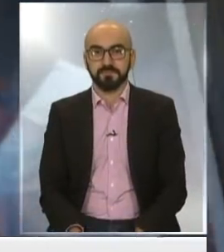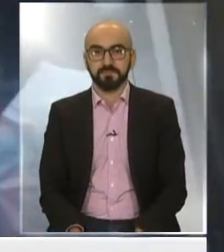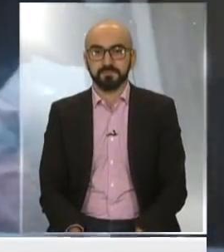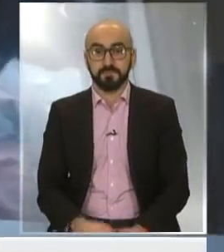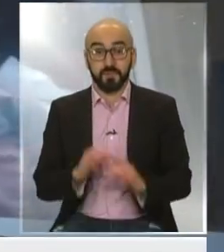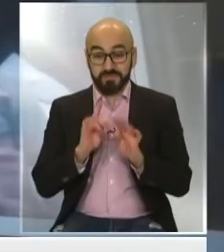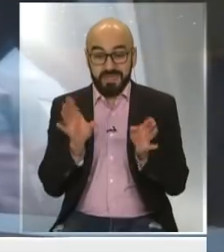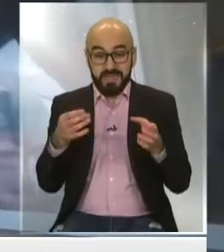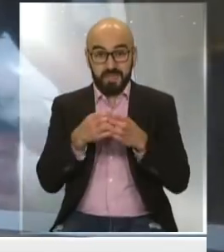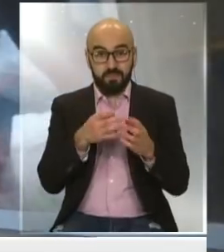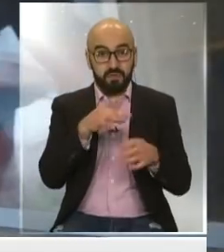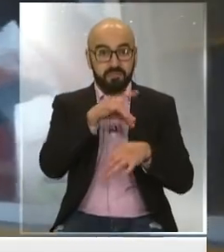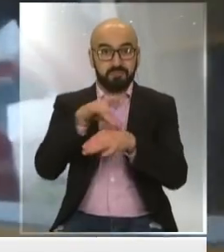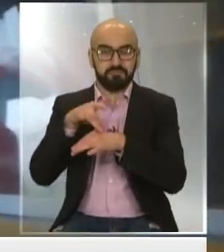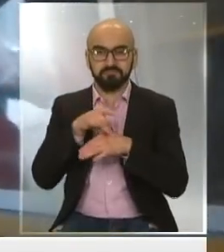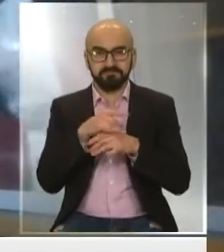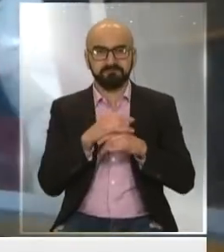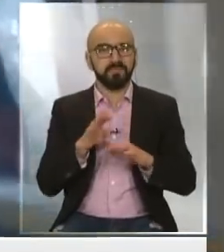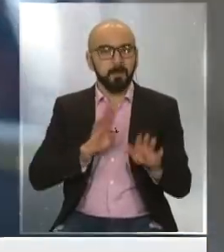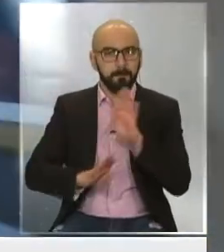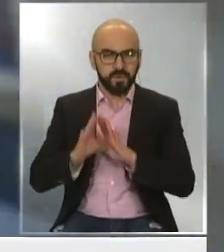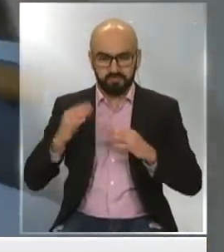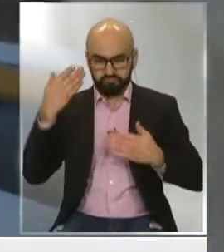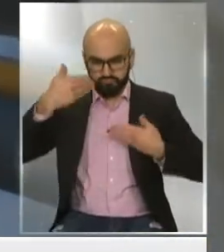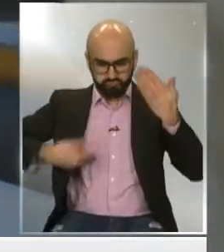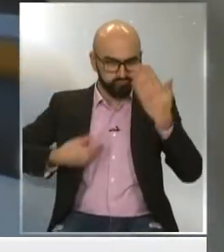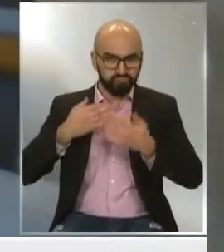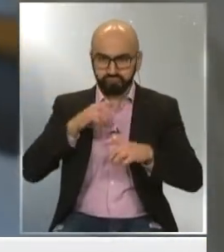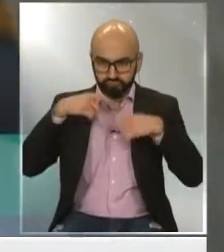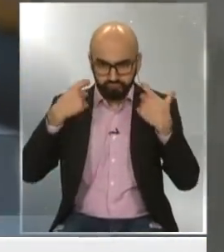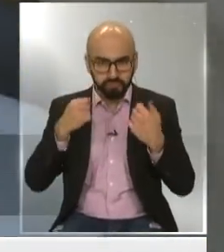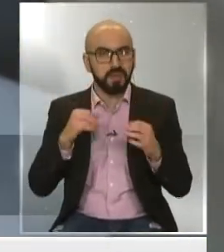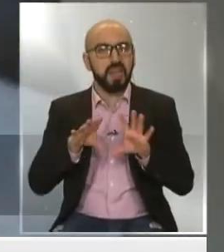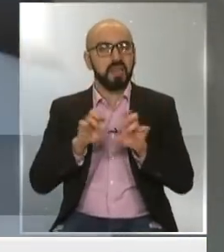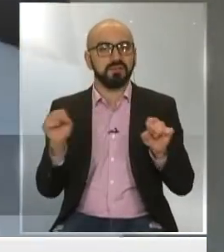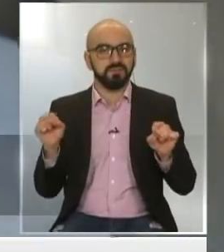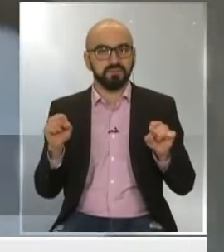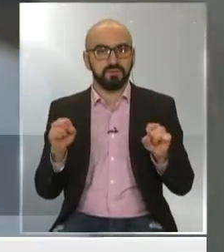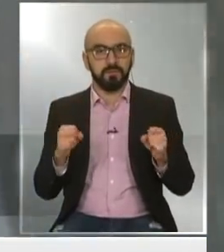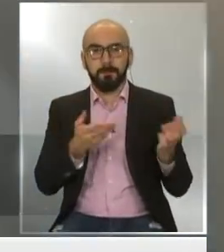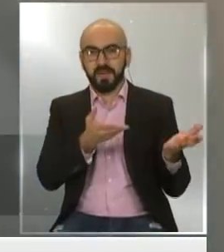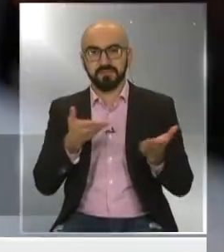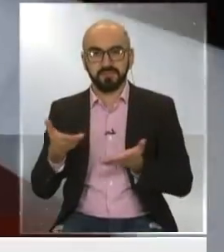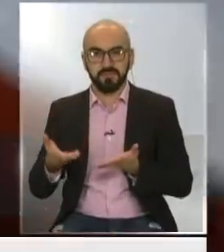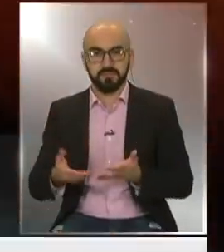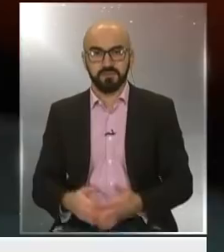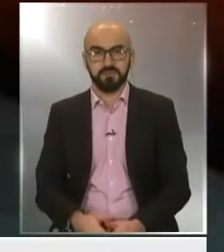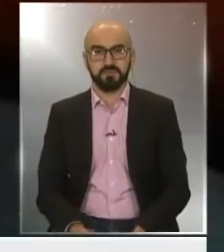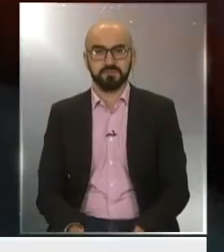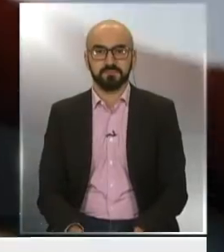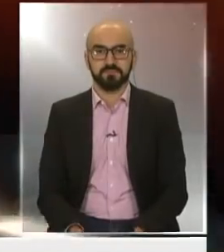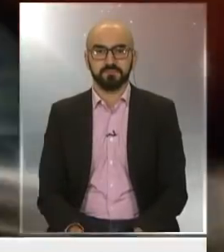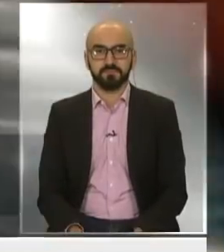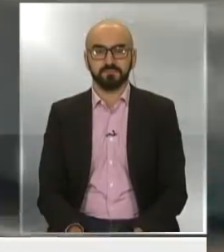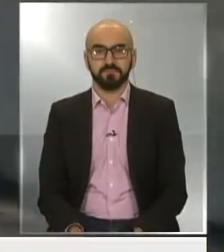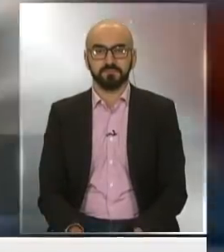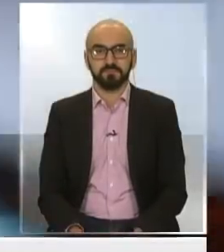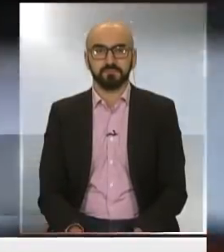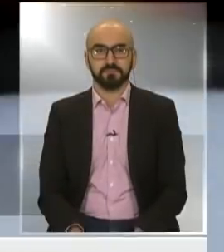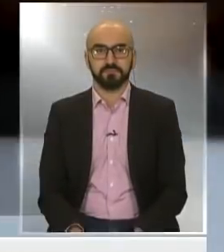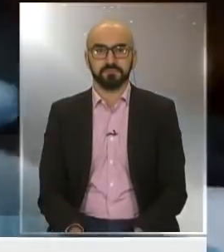El equipo médico ya está protegido y listo para subir al paciente. Tranquila, mi amor, yo tomo con el oxígeno, ya yo no puedo ahogar.